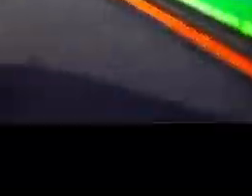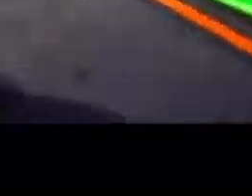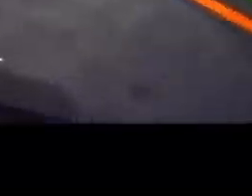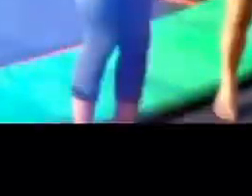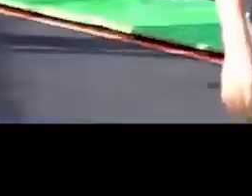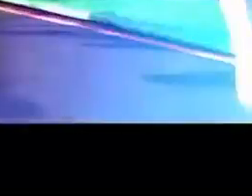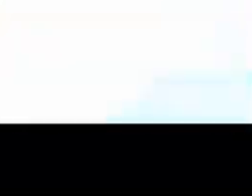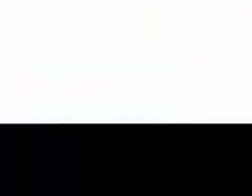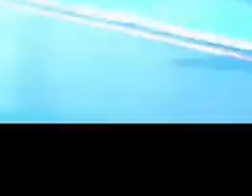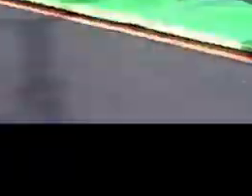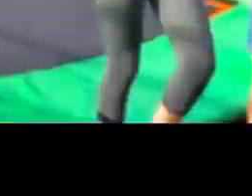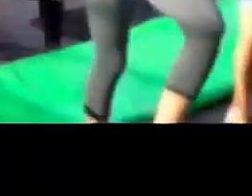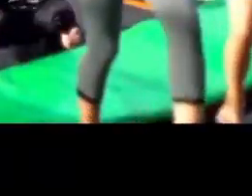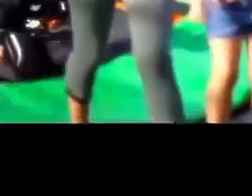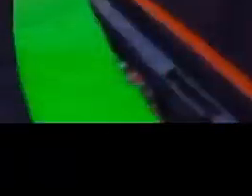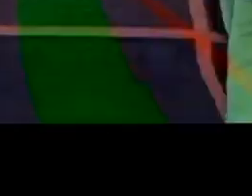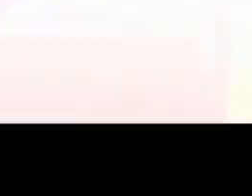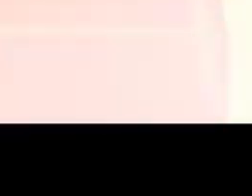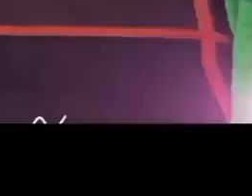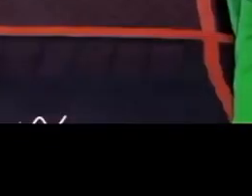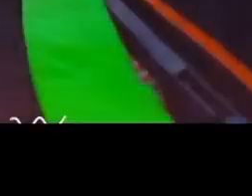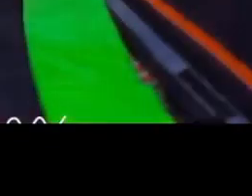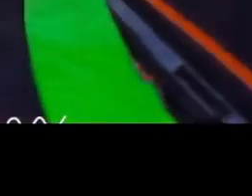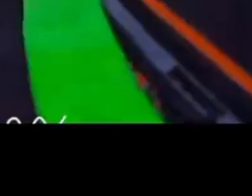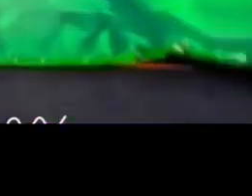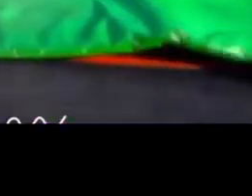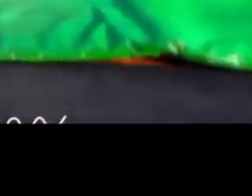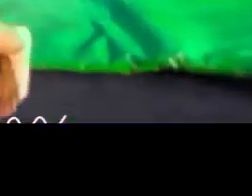Divertida atracción en Managua.